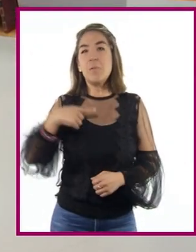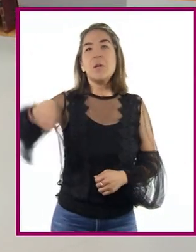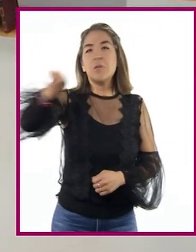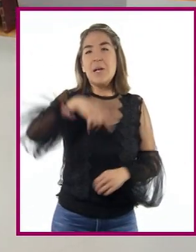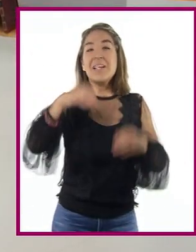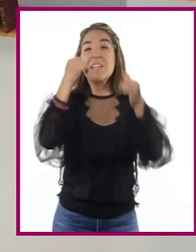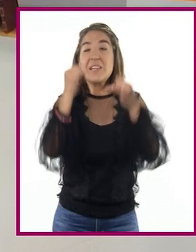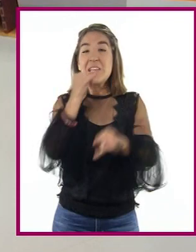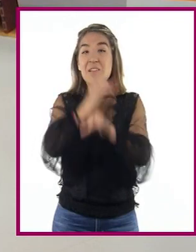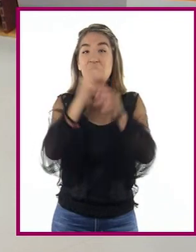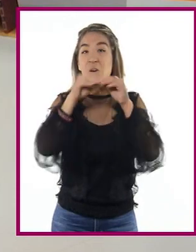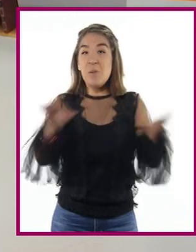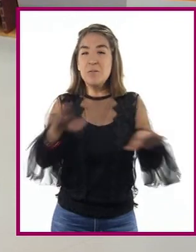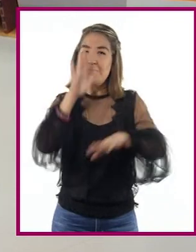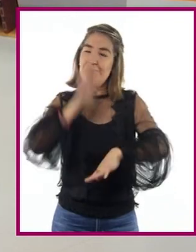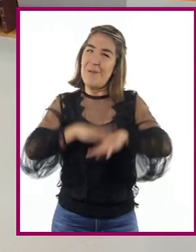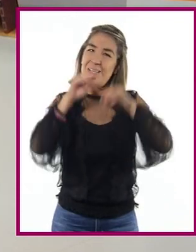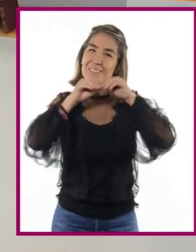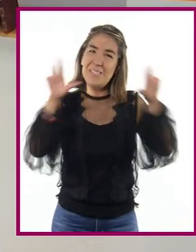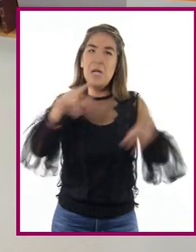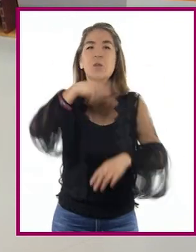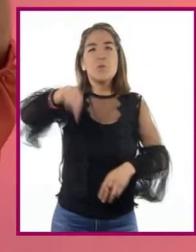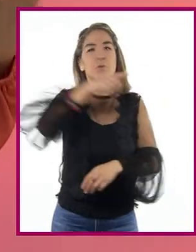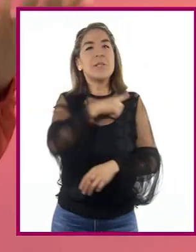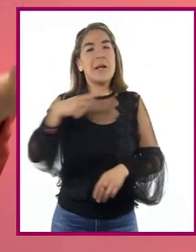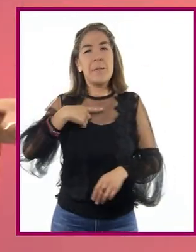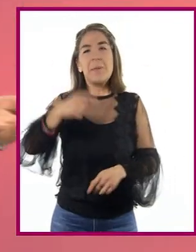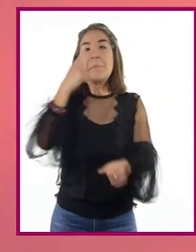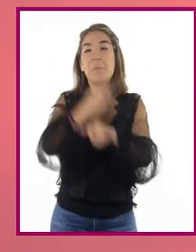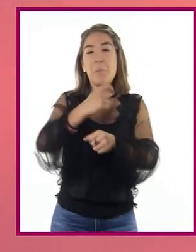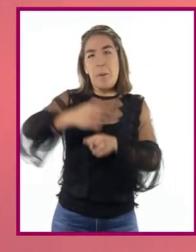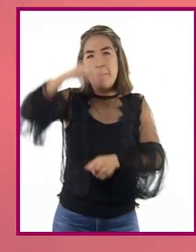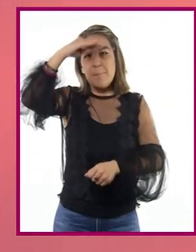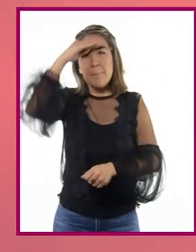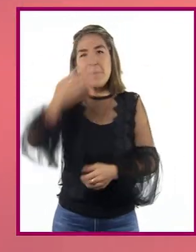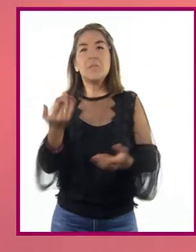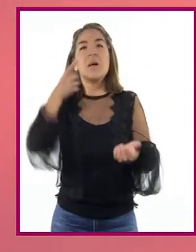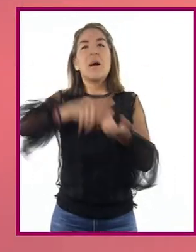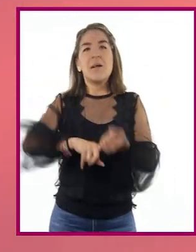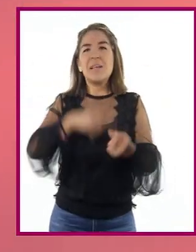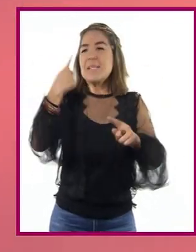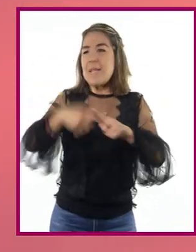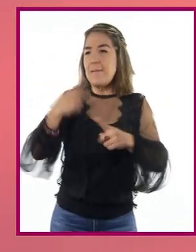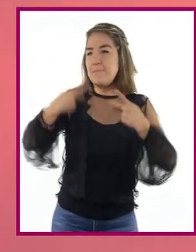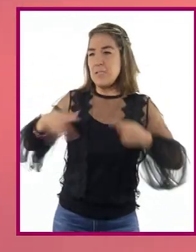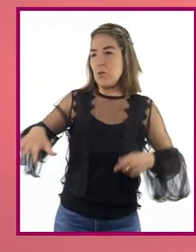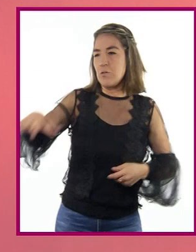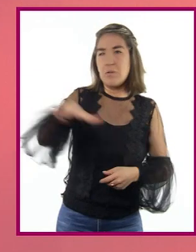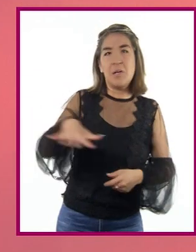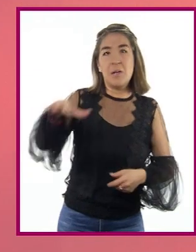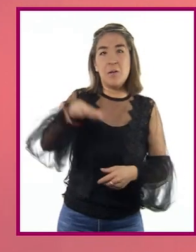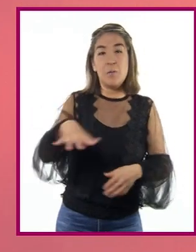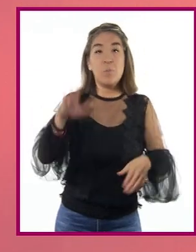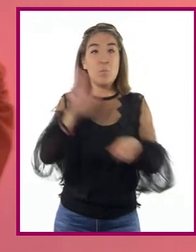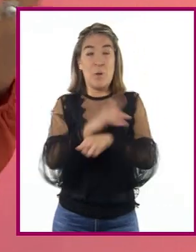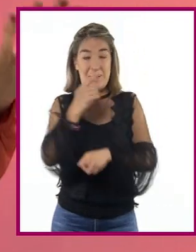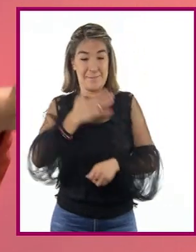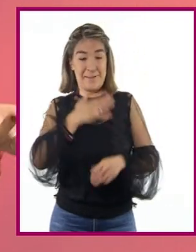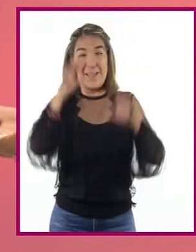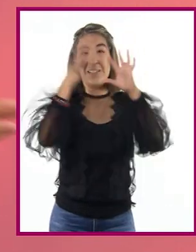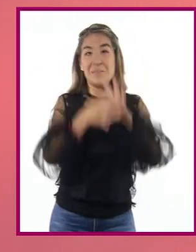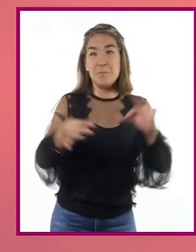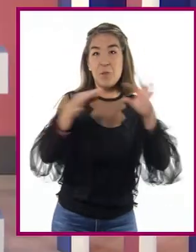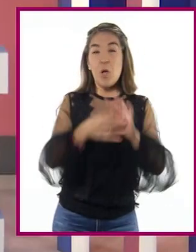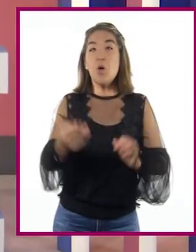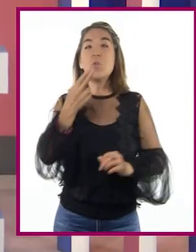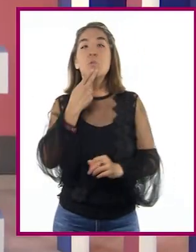la información muy clara y pensar también en el contexto ante quién estamos, pues nuestra explicación y